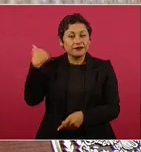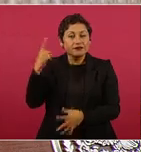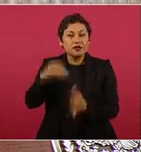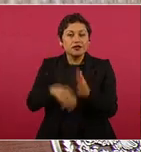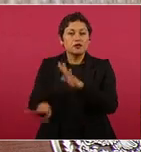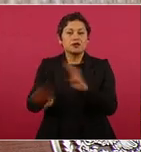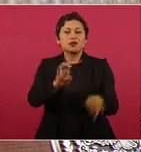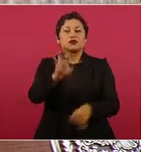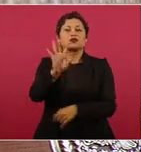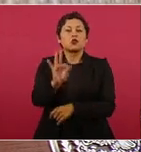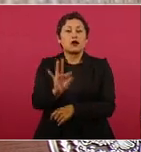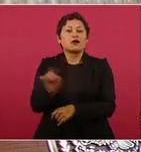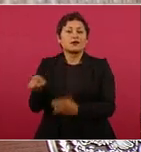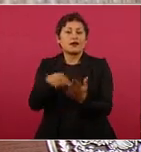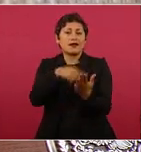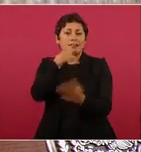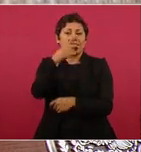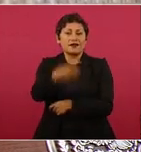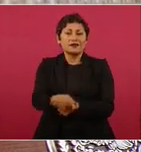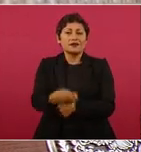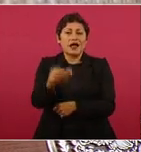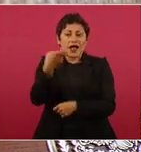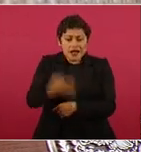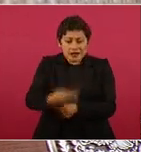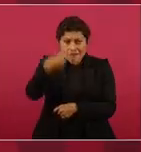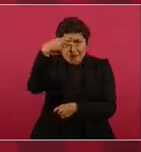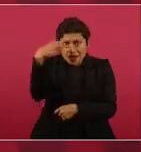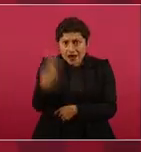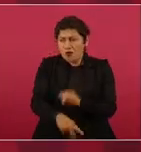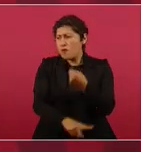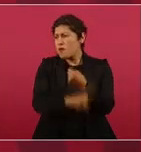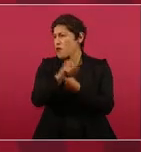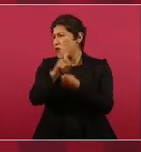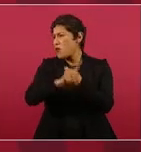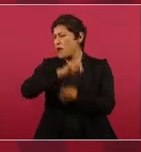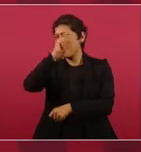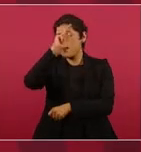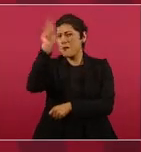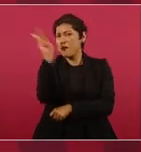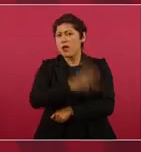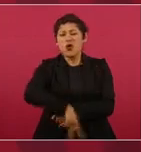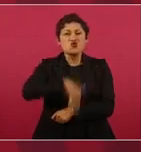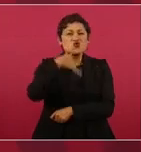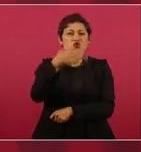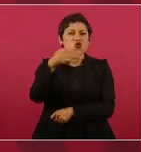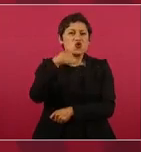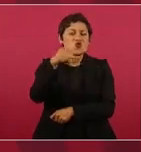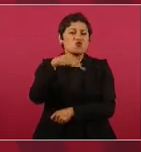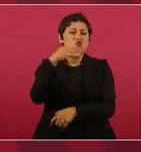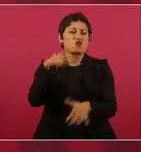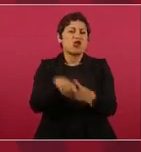principal problema de México. Desde entonces, cosa que